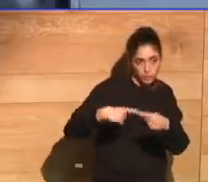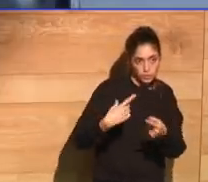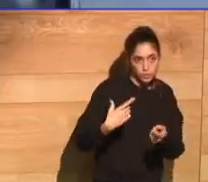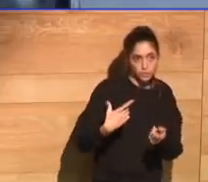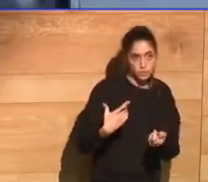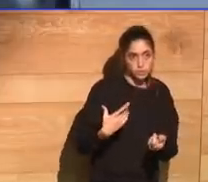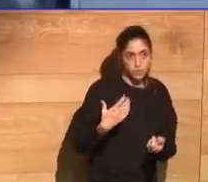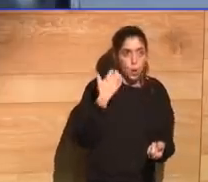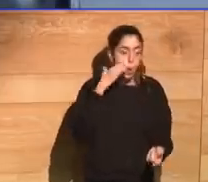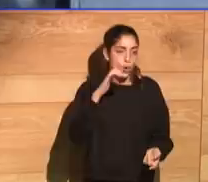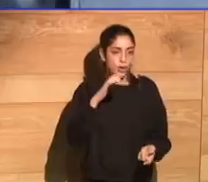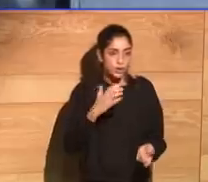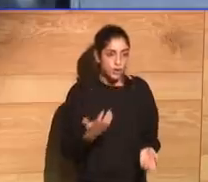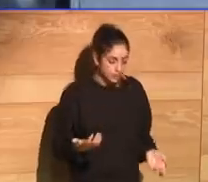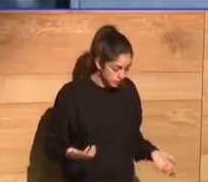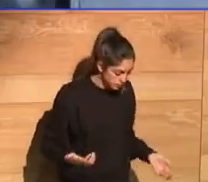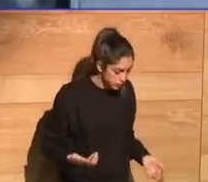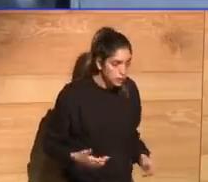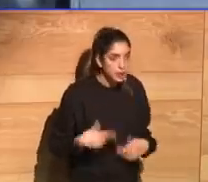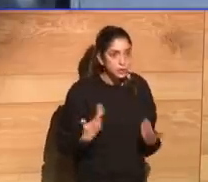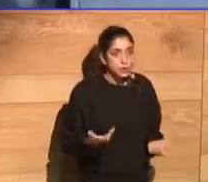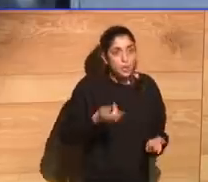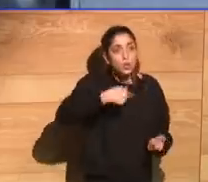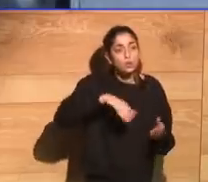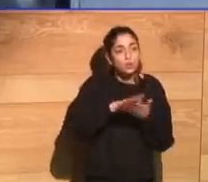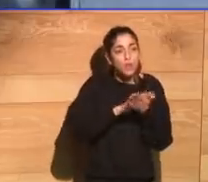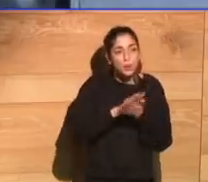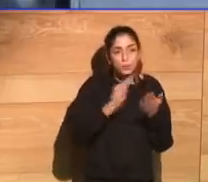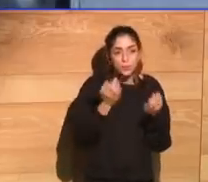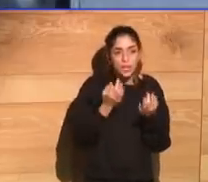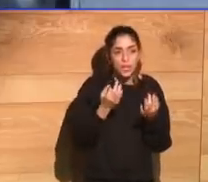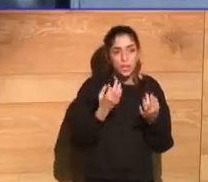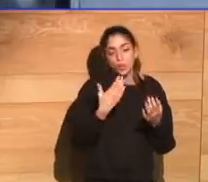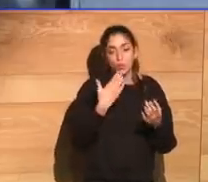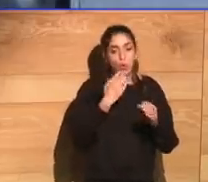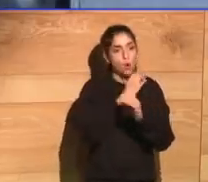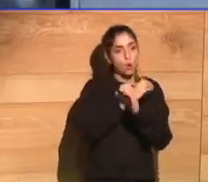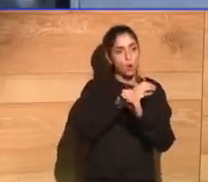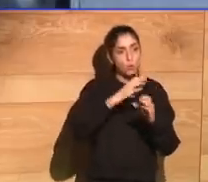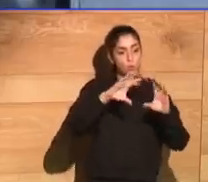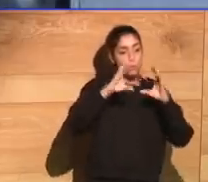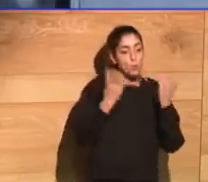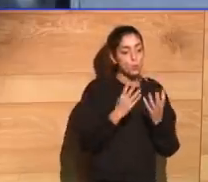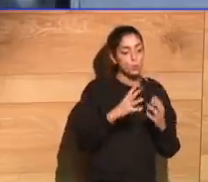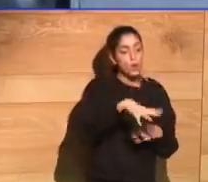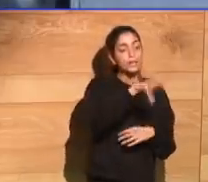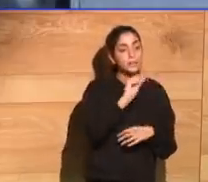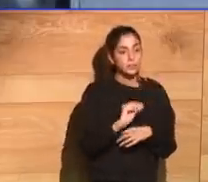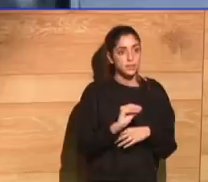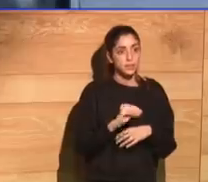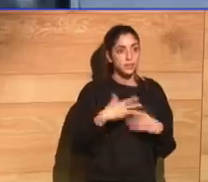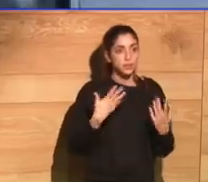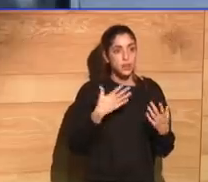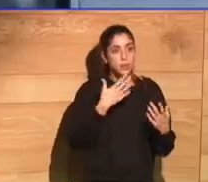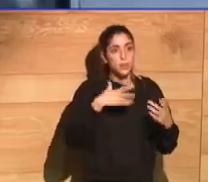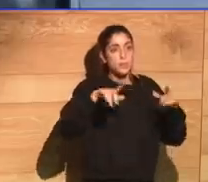TVOs originales? Cada uno ha leído uno. ¿De qué estamos hablando? Es su forma de interpretar el TVO, el mundo del TVO. Y él busca imágenes mucho más planas